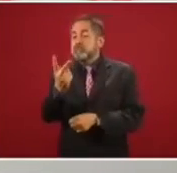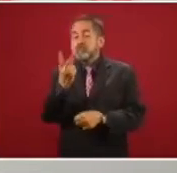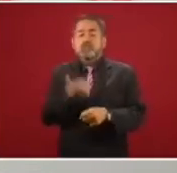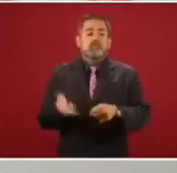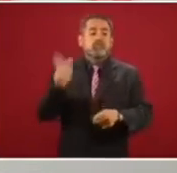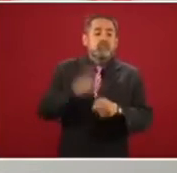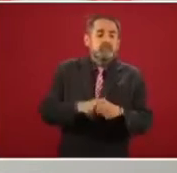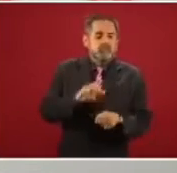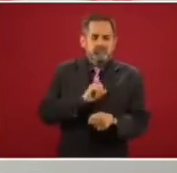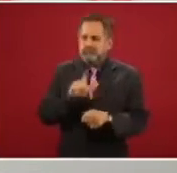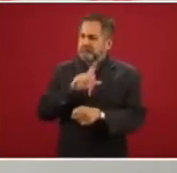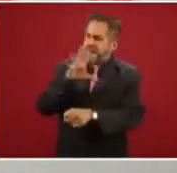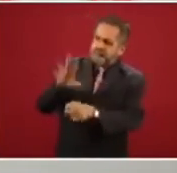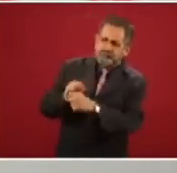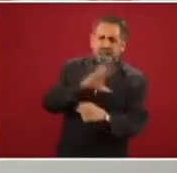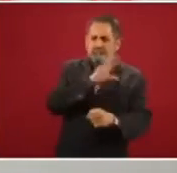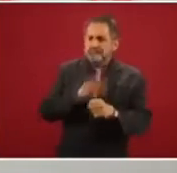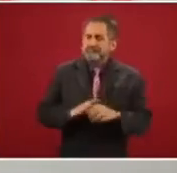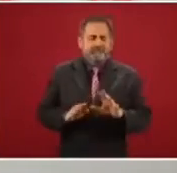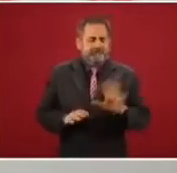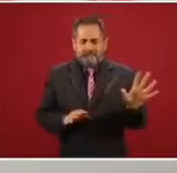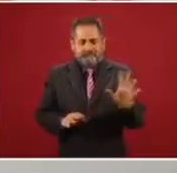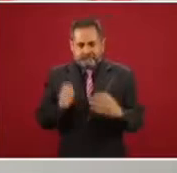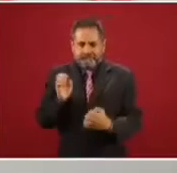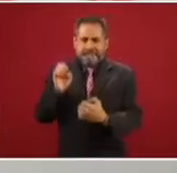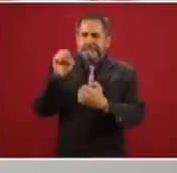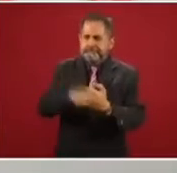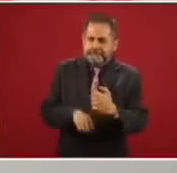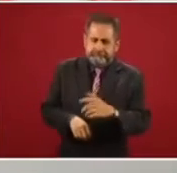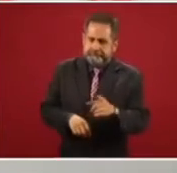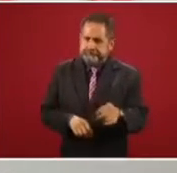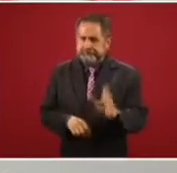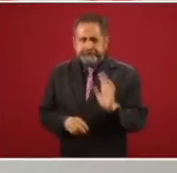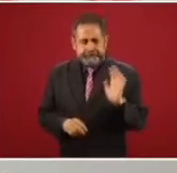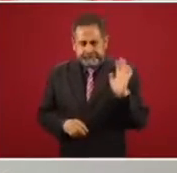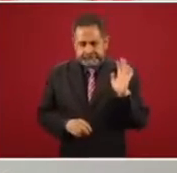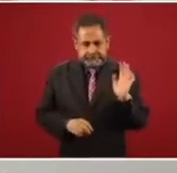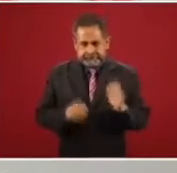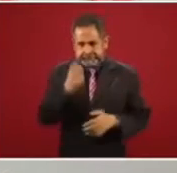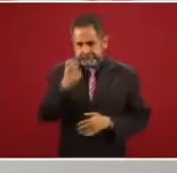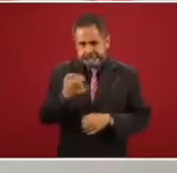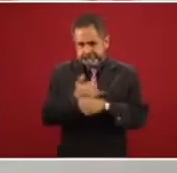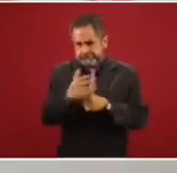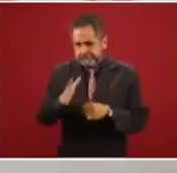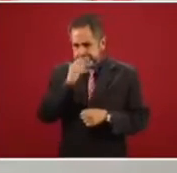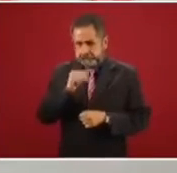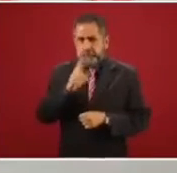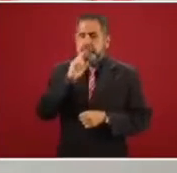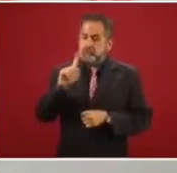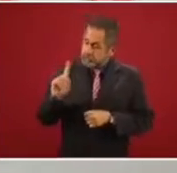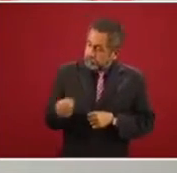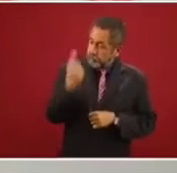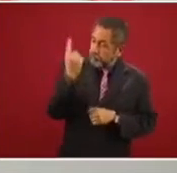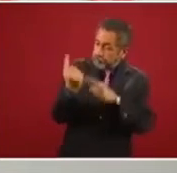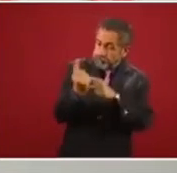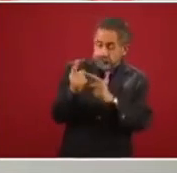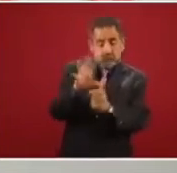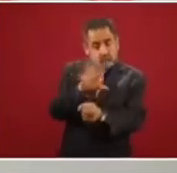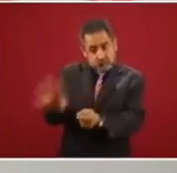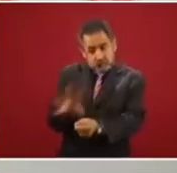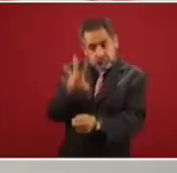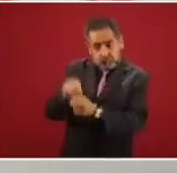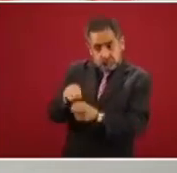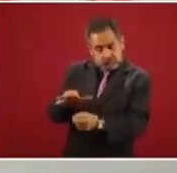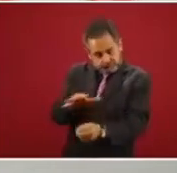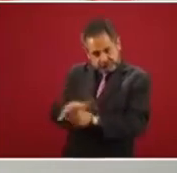a plenitud es eso de verdad se resultaría prácticamente imposible es mejor tener uno con todas estas nuevas